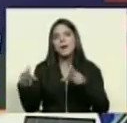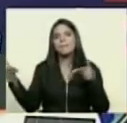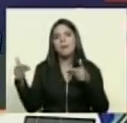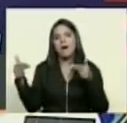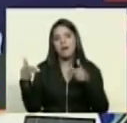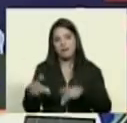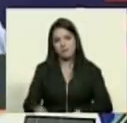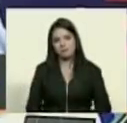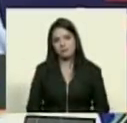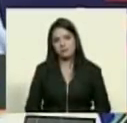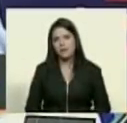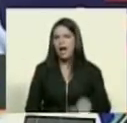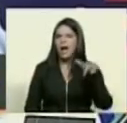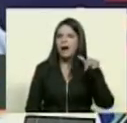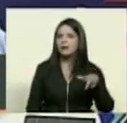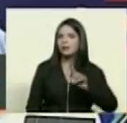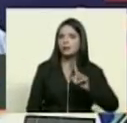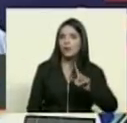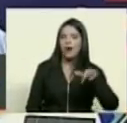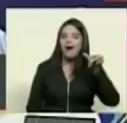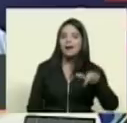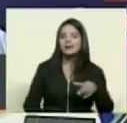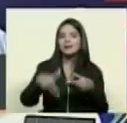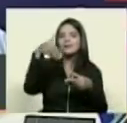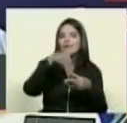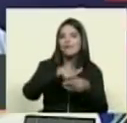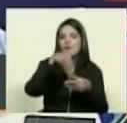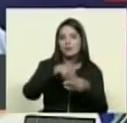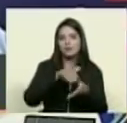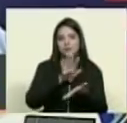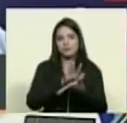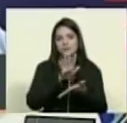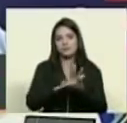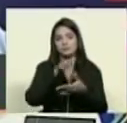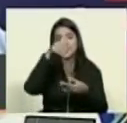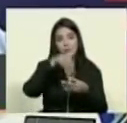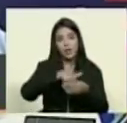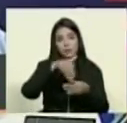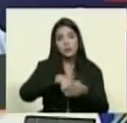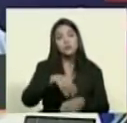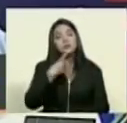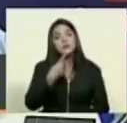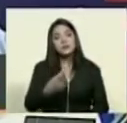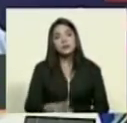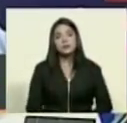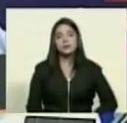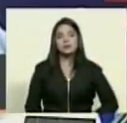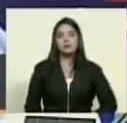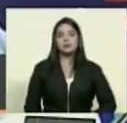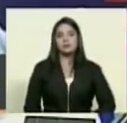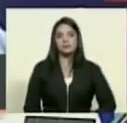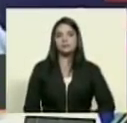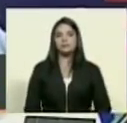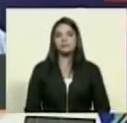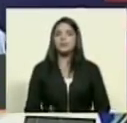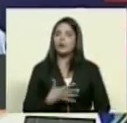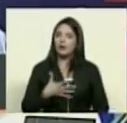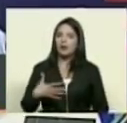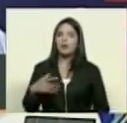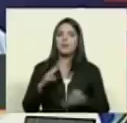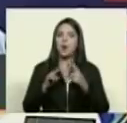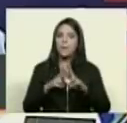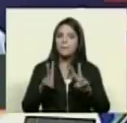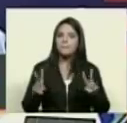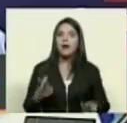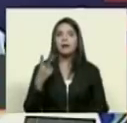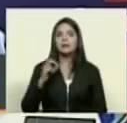balas. Aquí fue a punta de votos. A punta de votos dijimos, queremos paz el